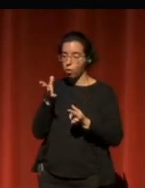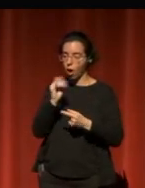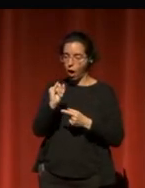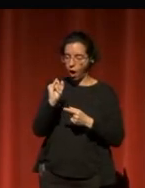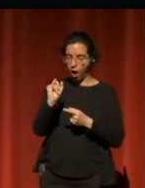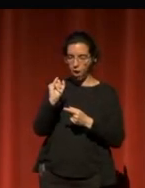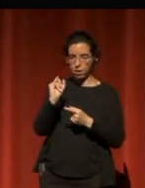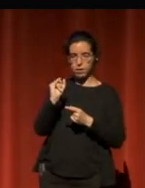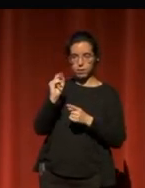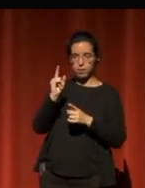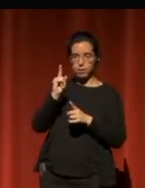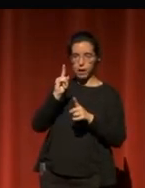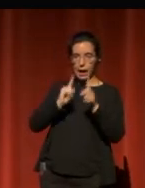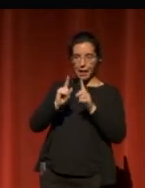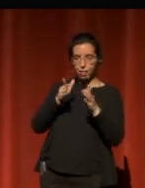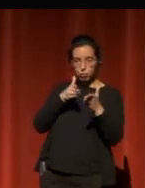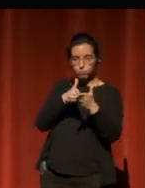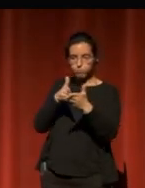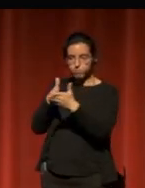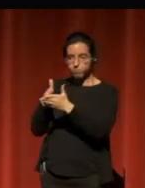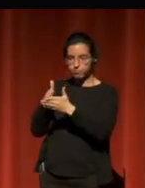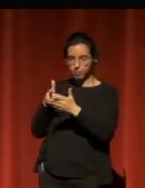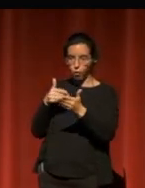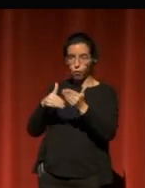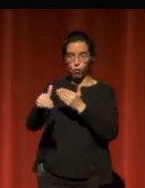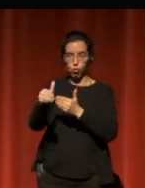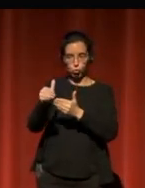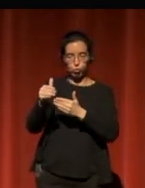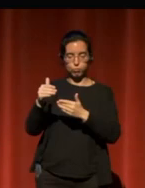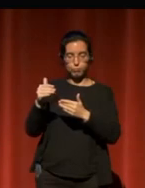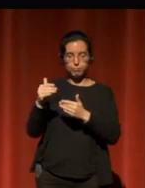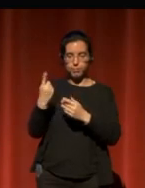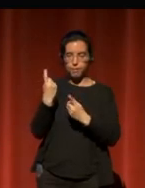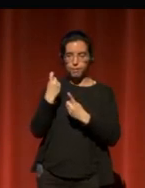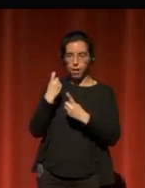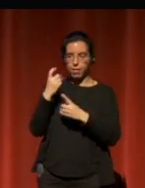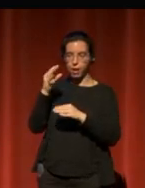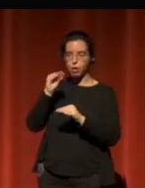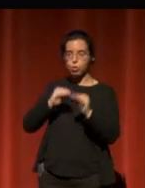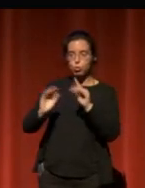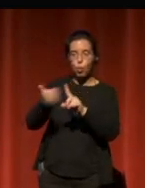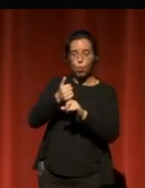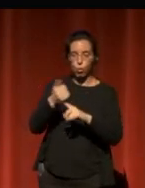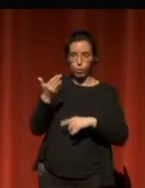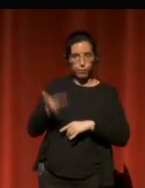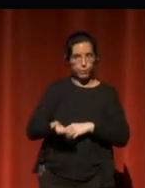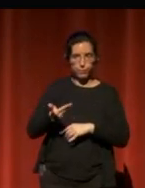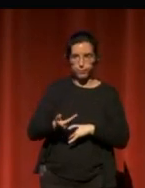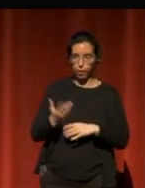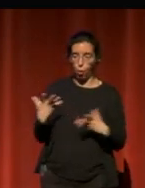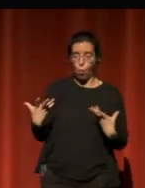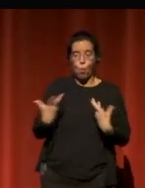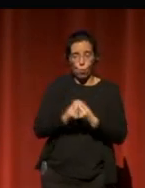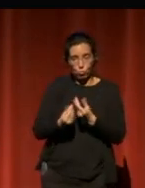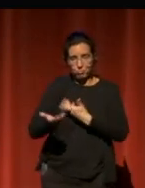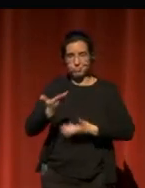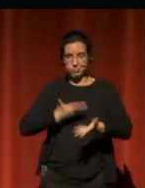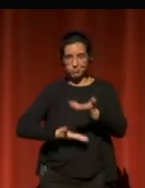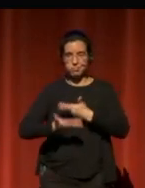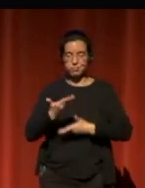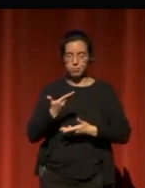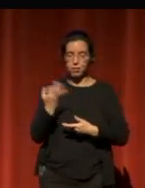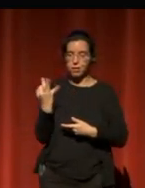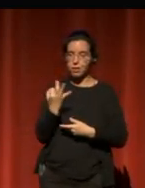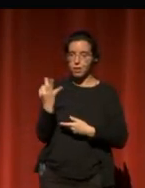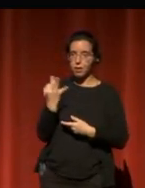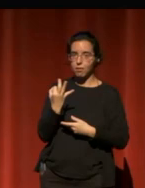retos que creo que discurren en paralelo, son igual de apremiantes y que tenemos que resolver sí o sí, juntos. Porque se